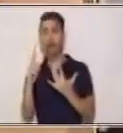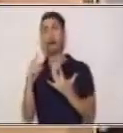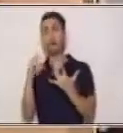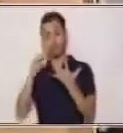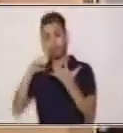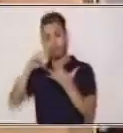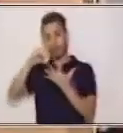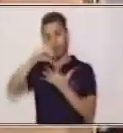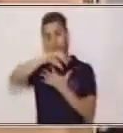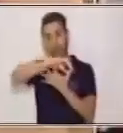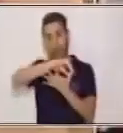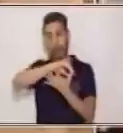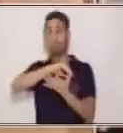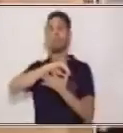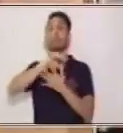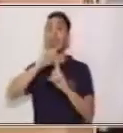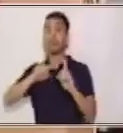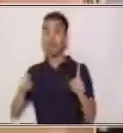2/10.